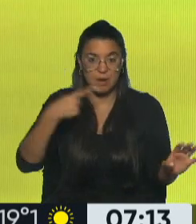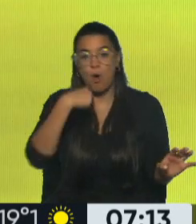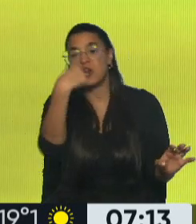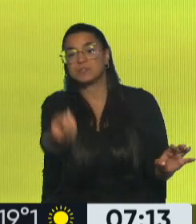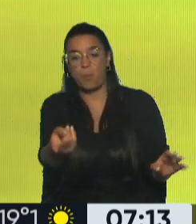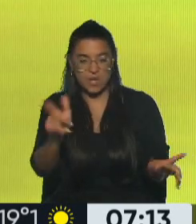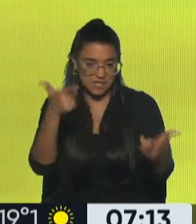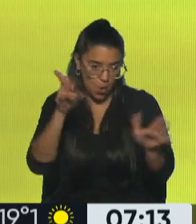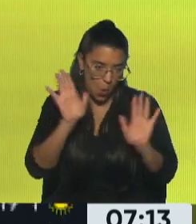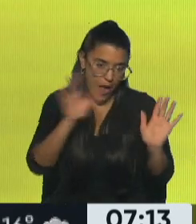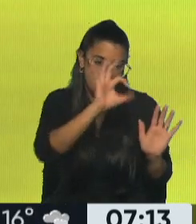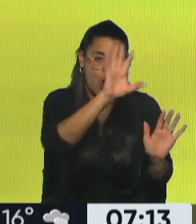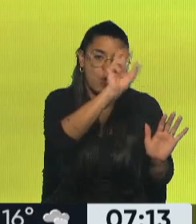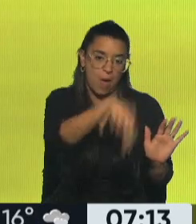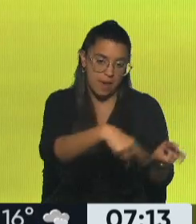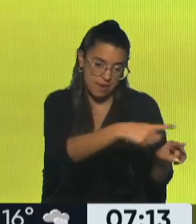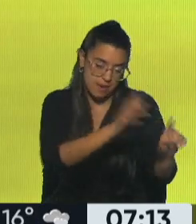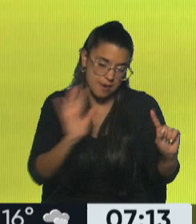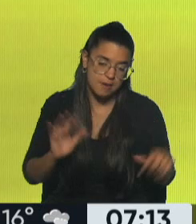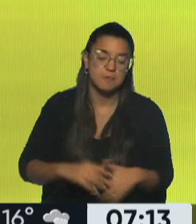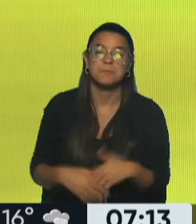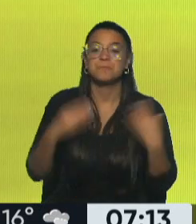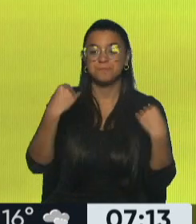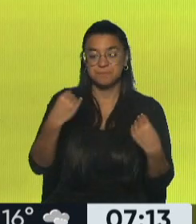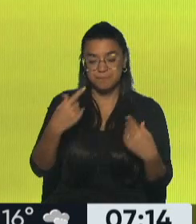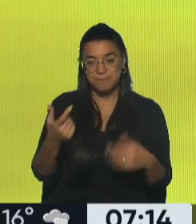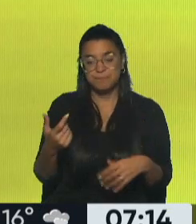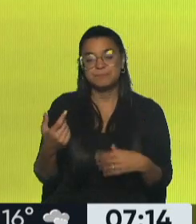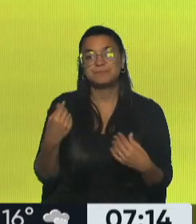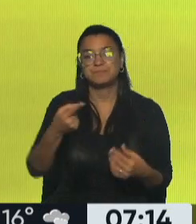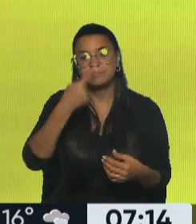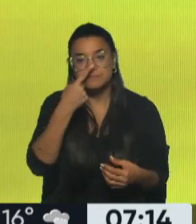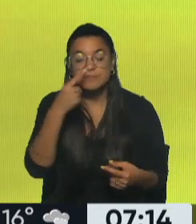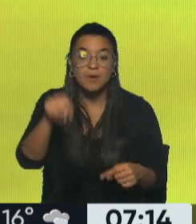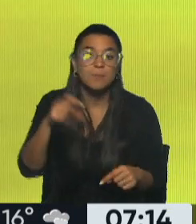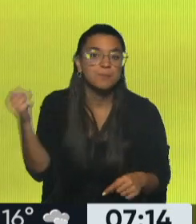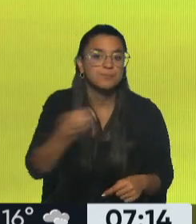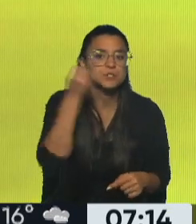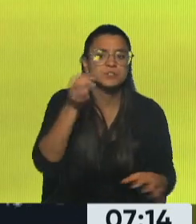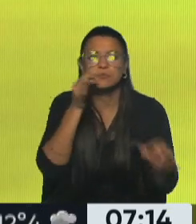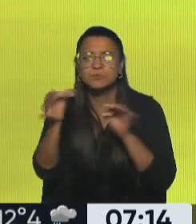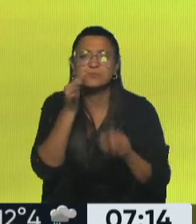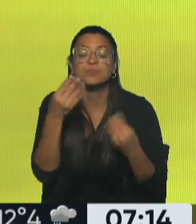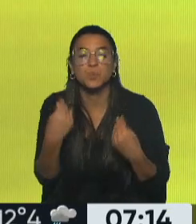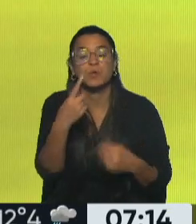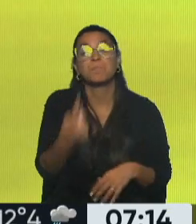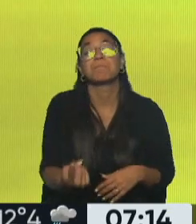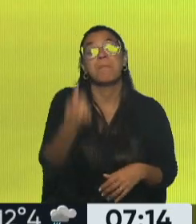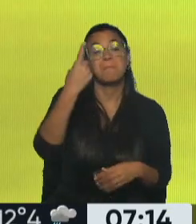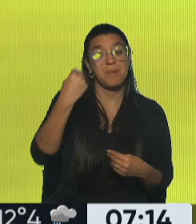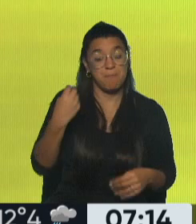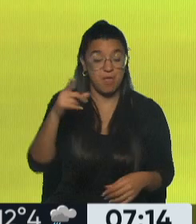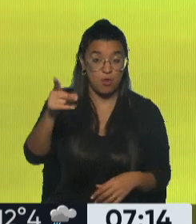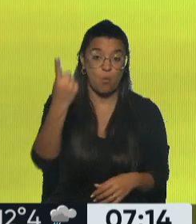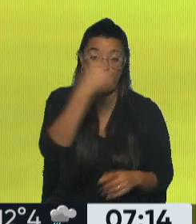aquella conversación qué terminó pasando eso es lo interesante por eso es tan relevante esta conversación bueno en principio